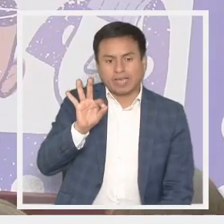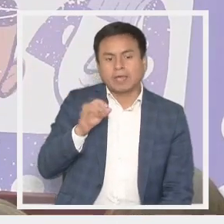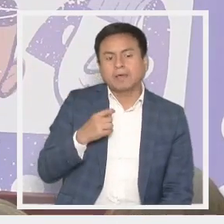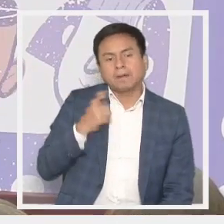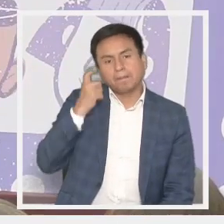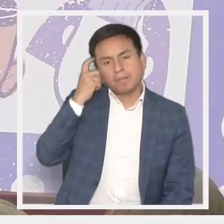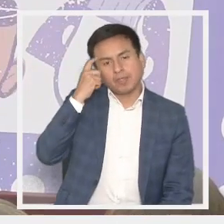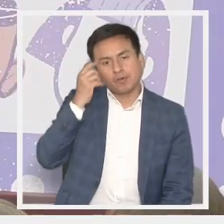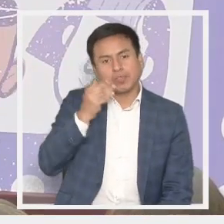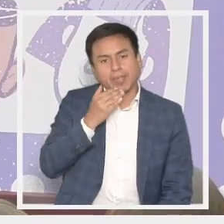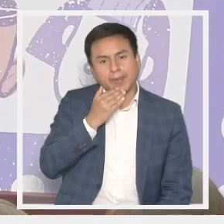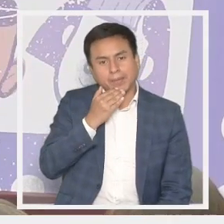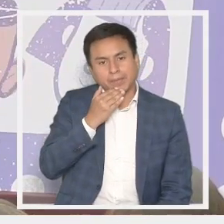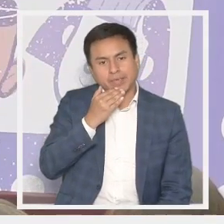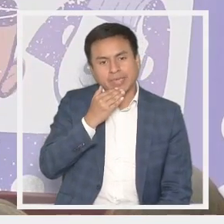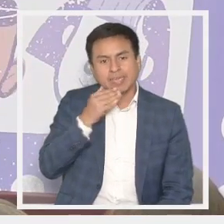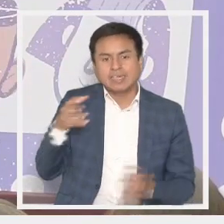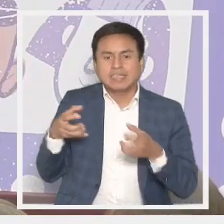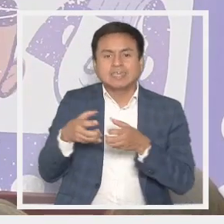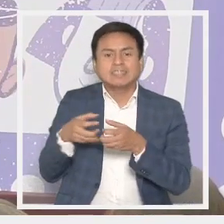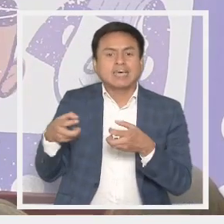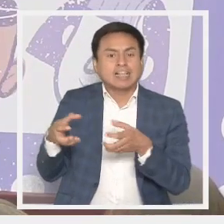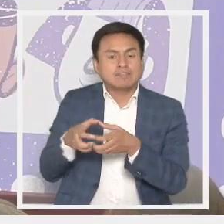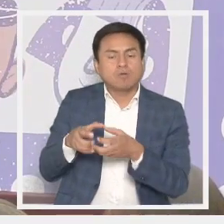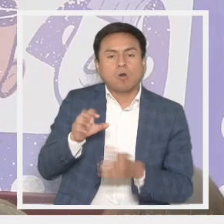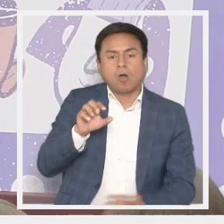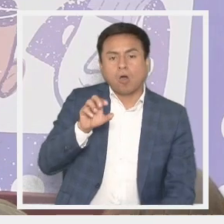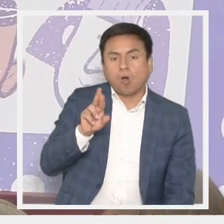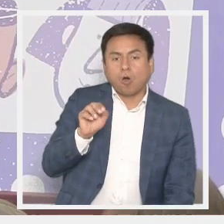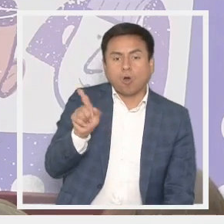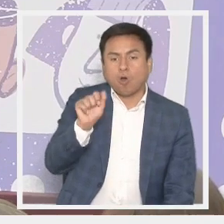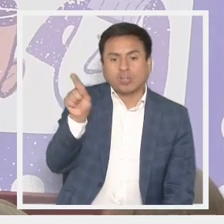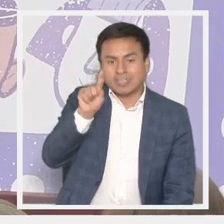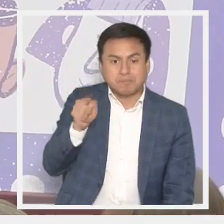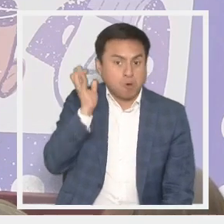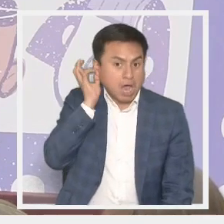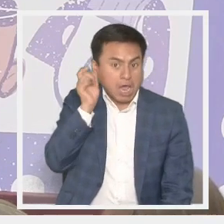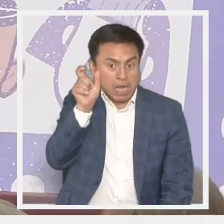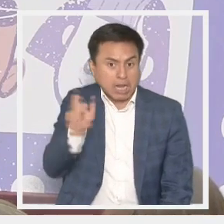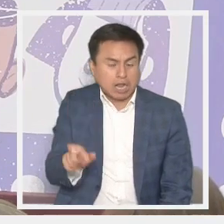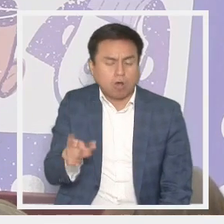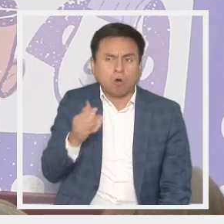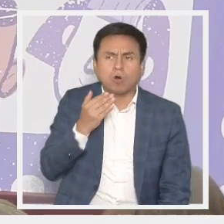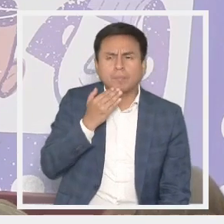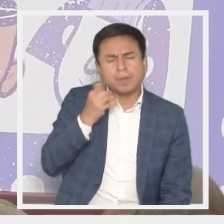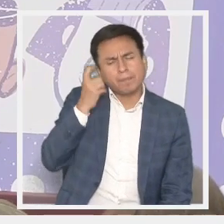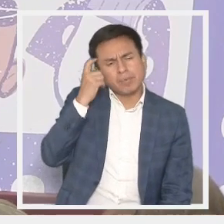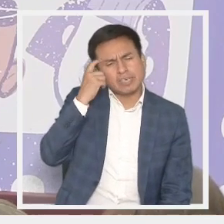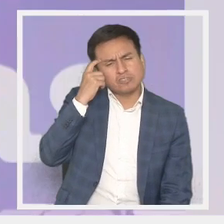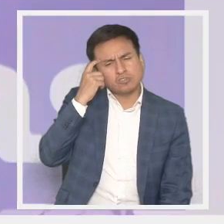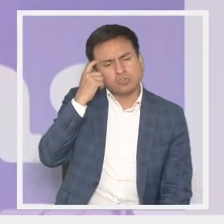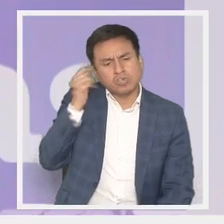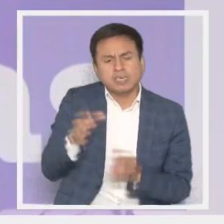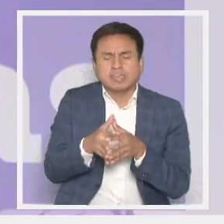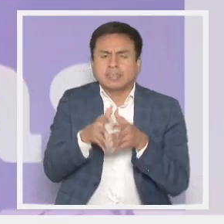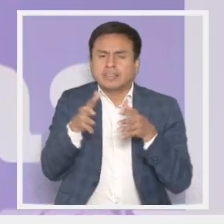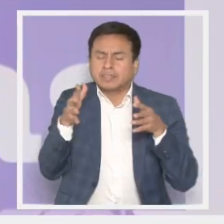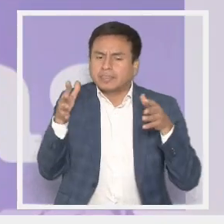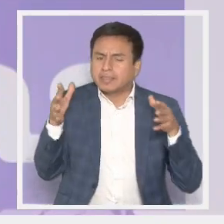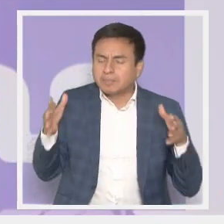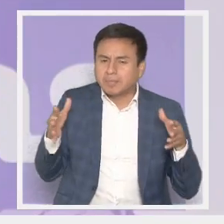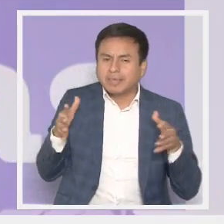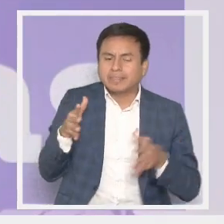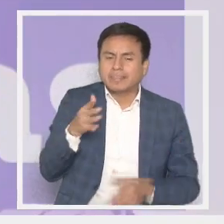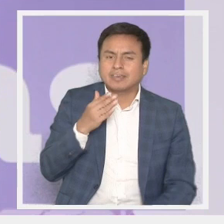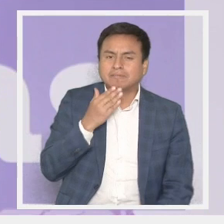Pienso en el sindicalismo de María Rosas o en la